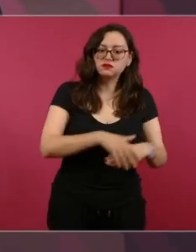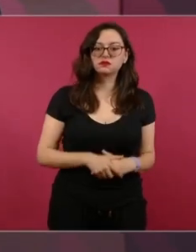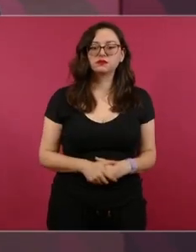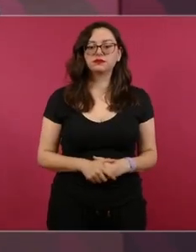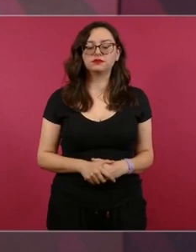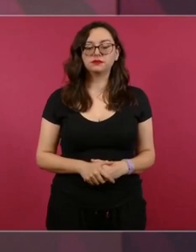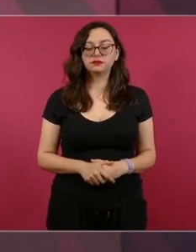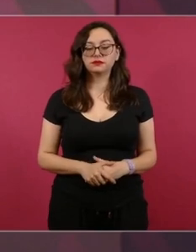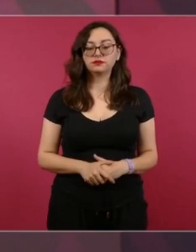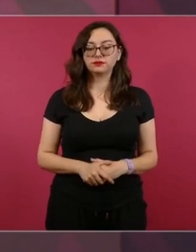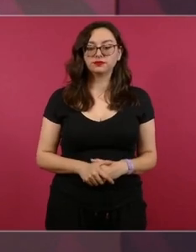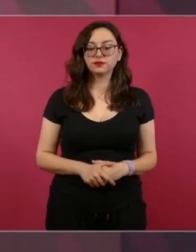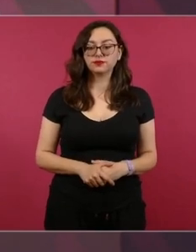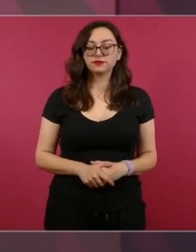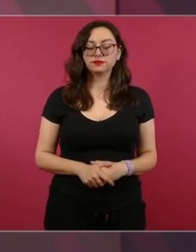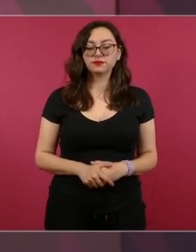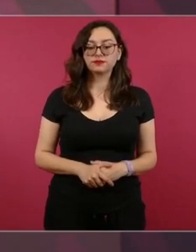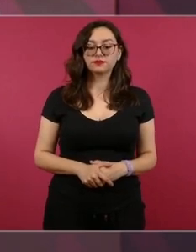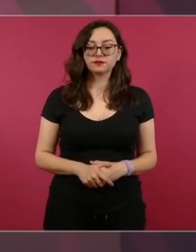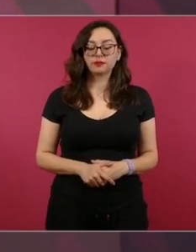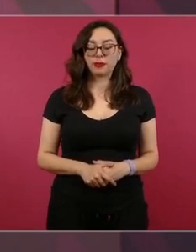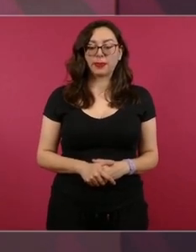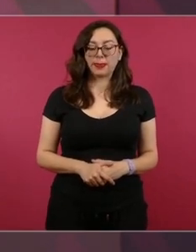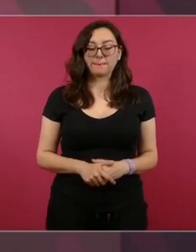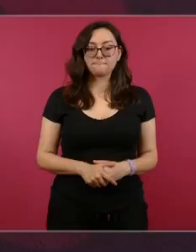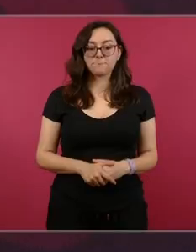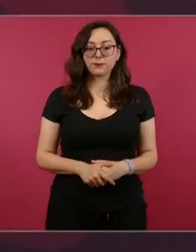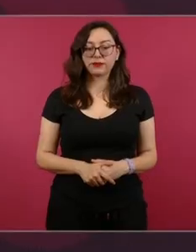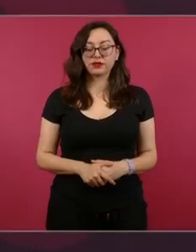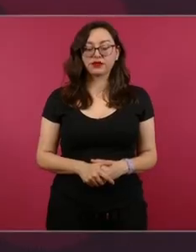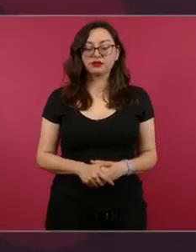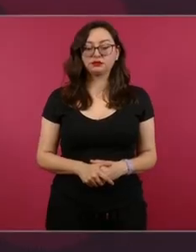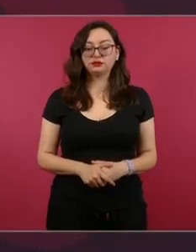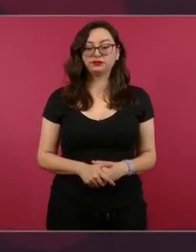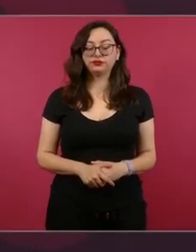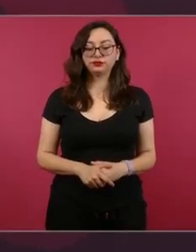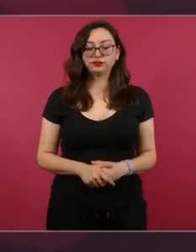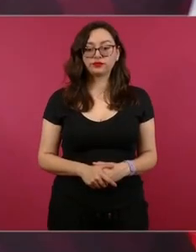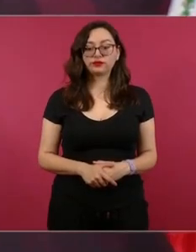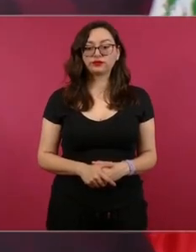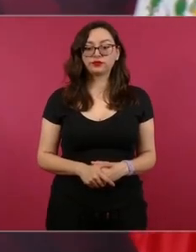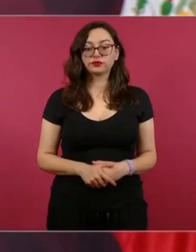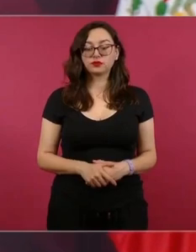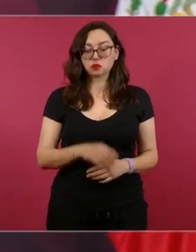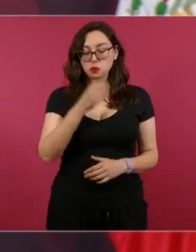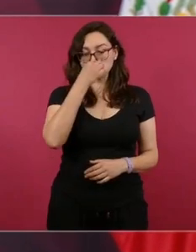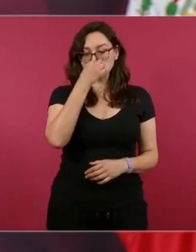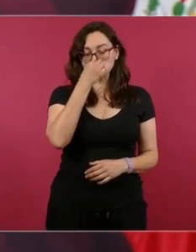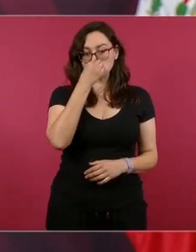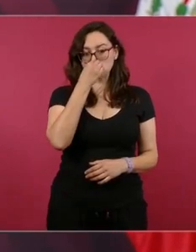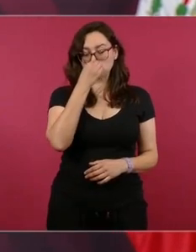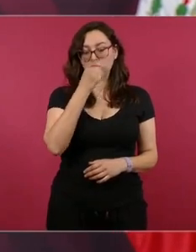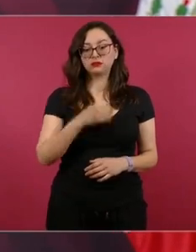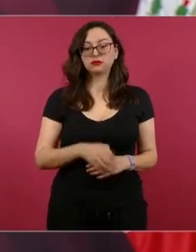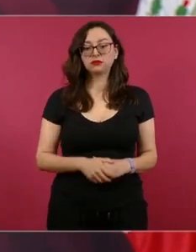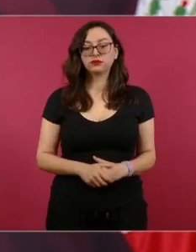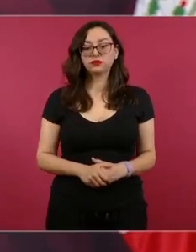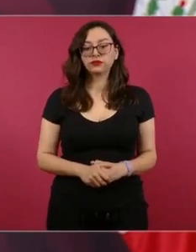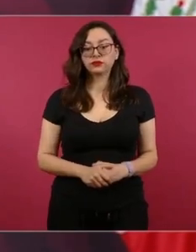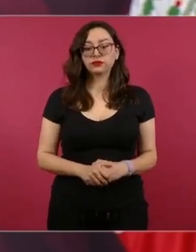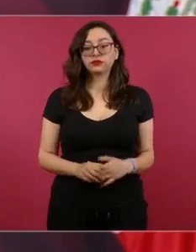Nosotros por eso siempre lo que decimos es